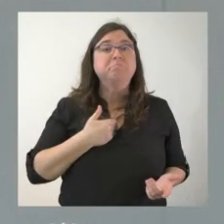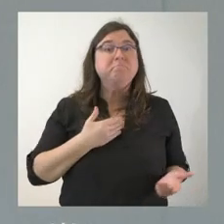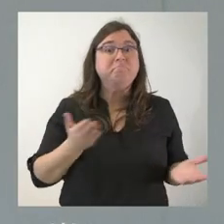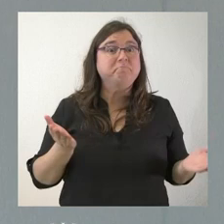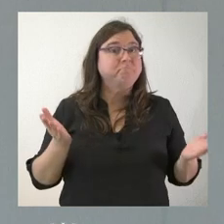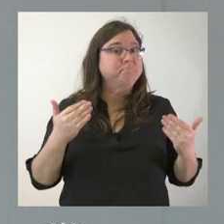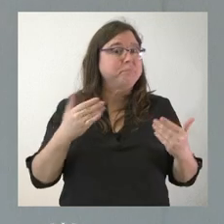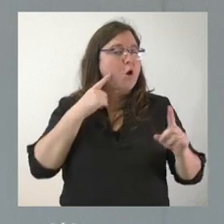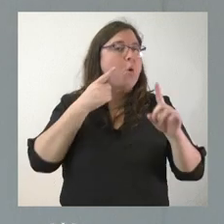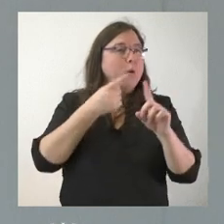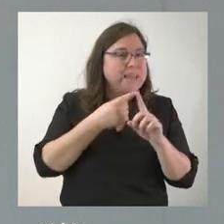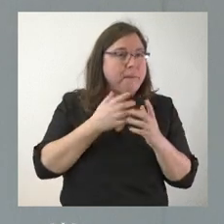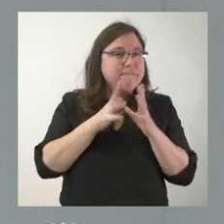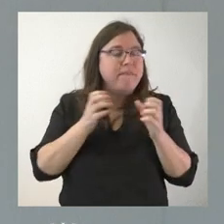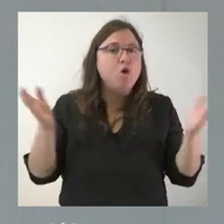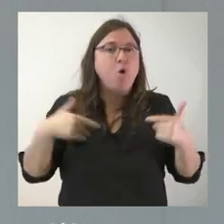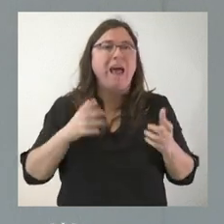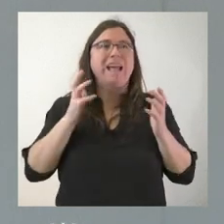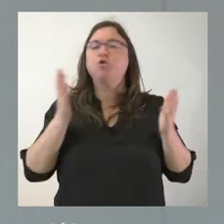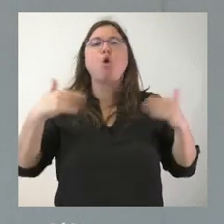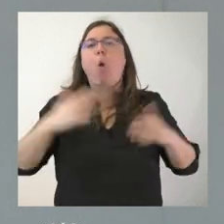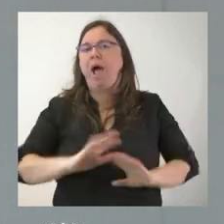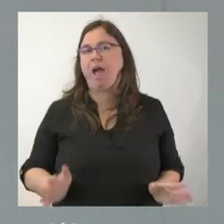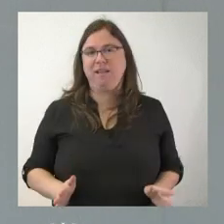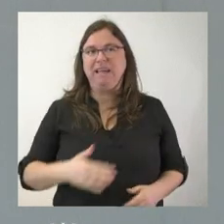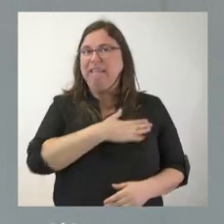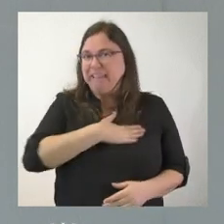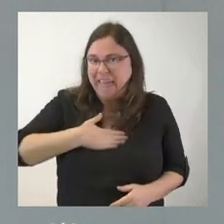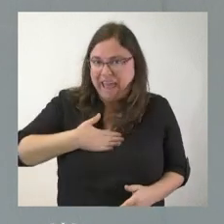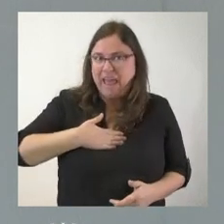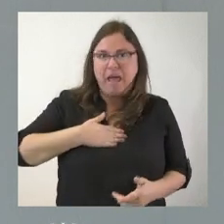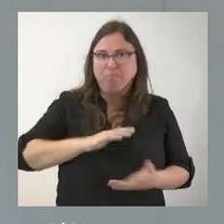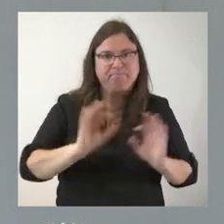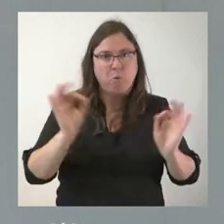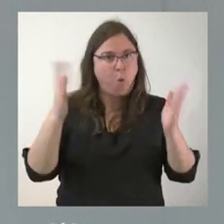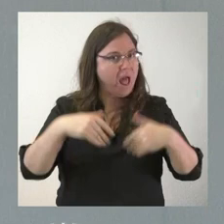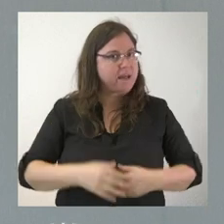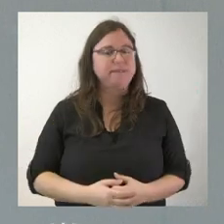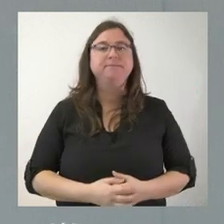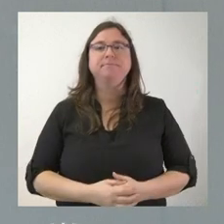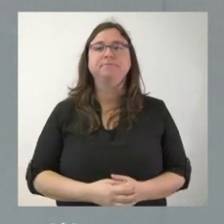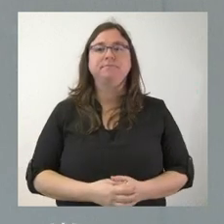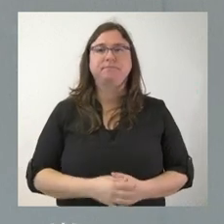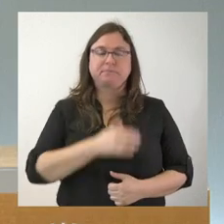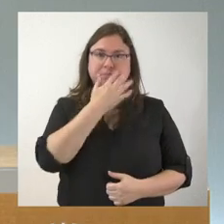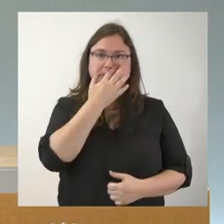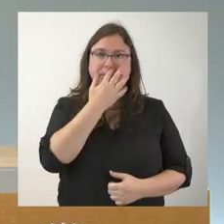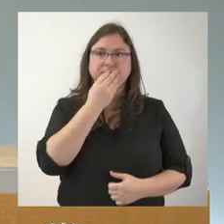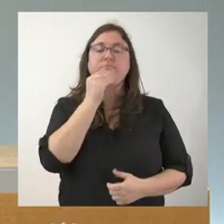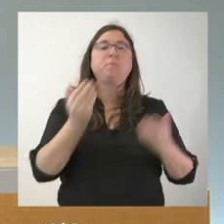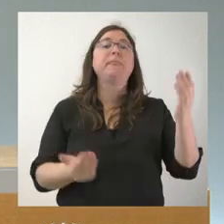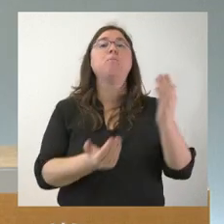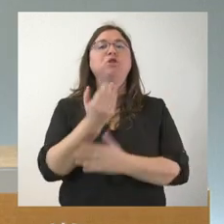intención en ese gesto y por tanto no busquen ninguna intención donde no lo hay Buenos días